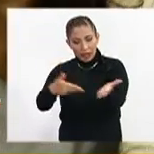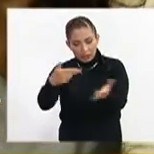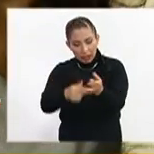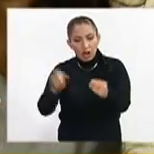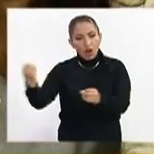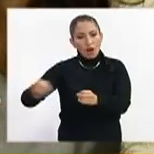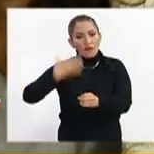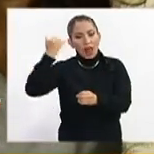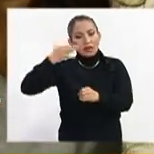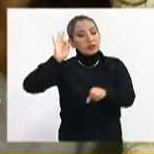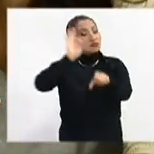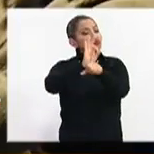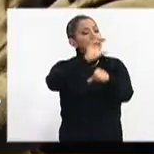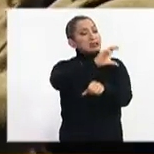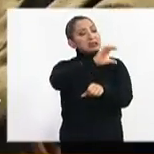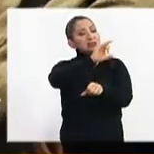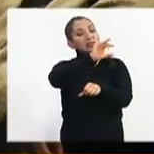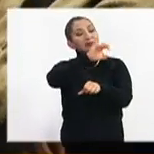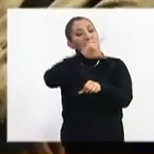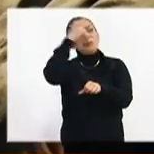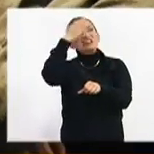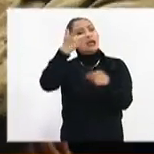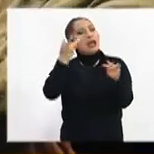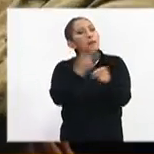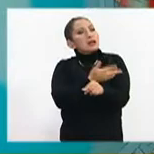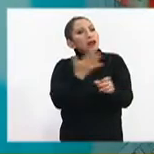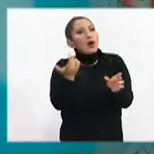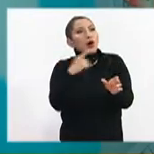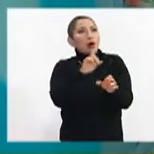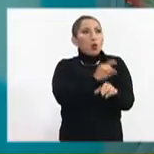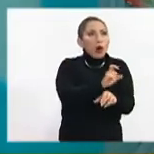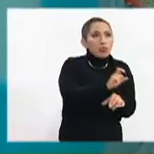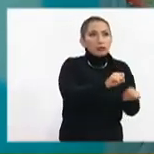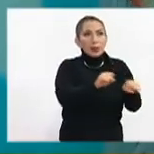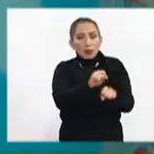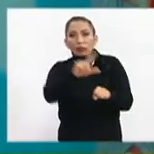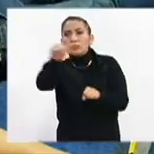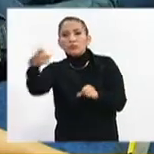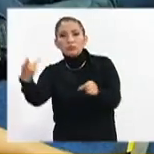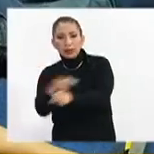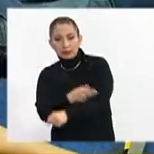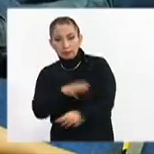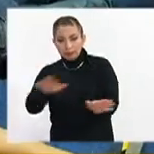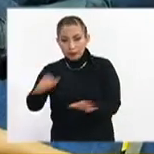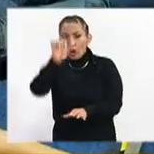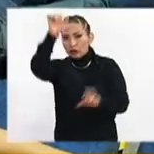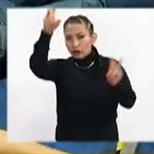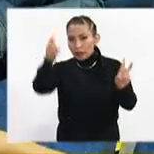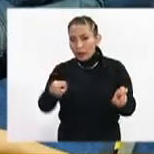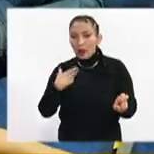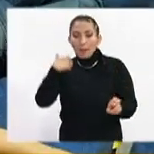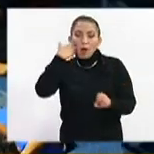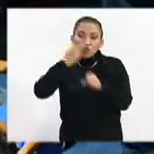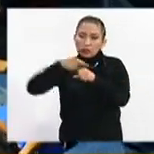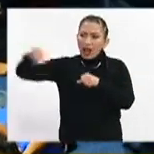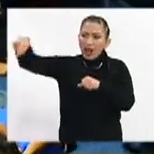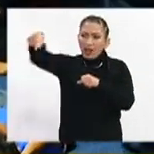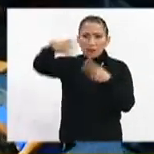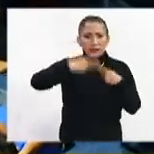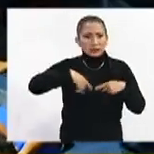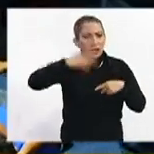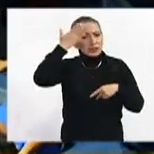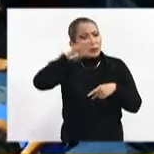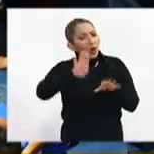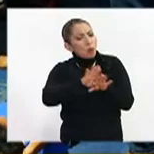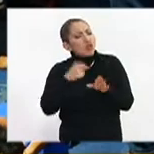talleres y conferencias de protección civil para saber qué hacer antes, durante y después de un temblor. Otro tema relevante es el voluntariado, a fin de